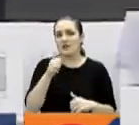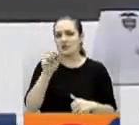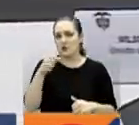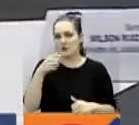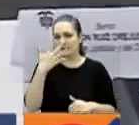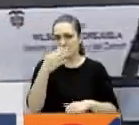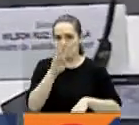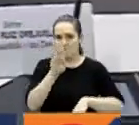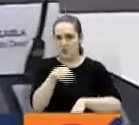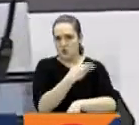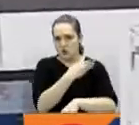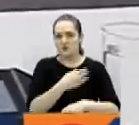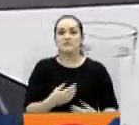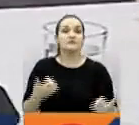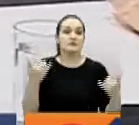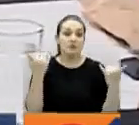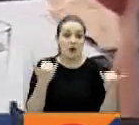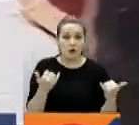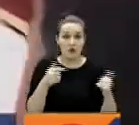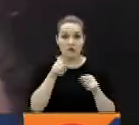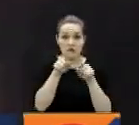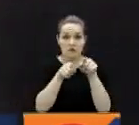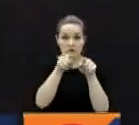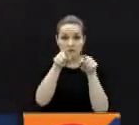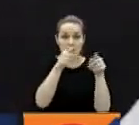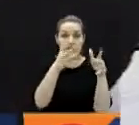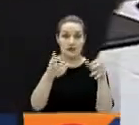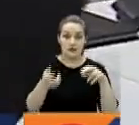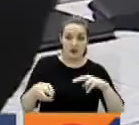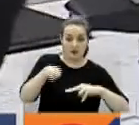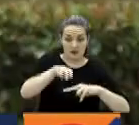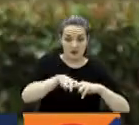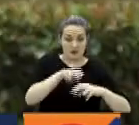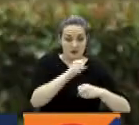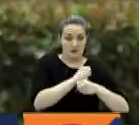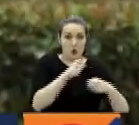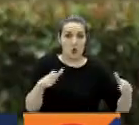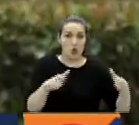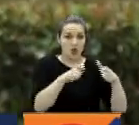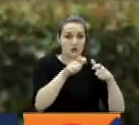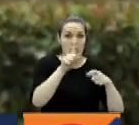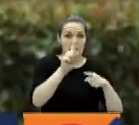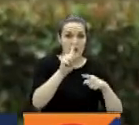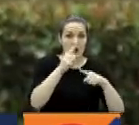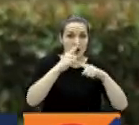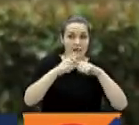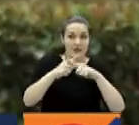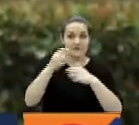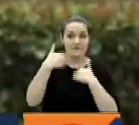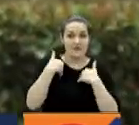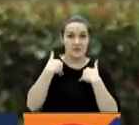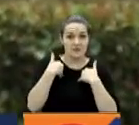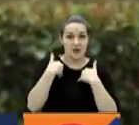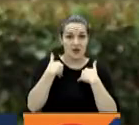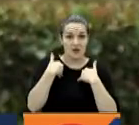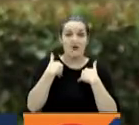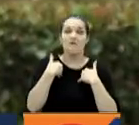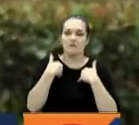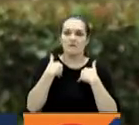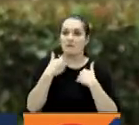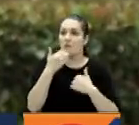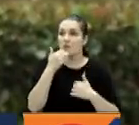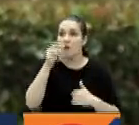a quienes pretendan ingresar a las curules de paz sin ser víctimas del conflicto esa persona no solamente pierde el puesto sino que